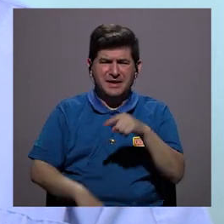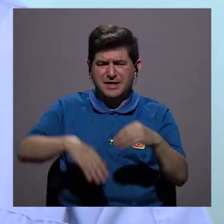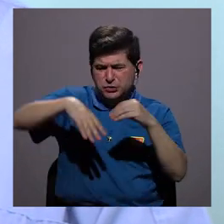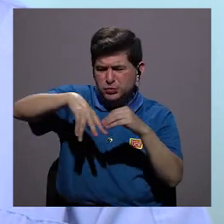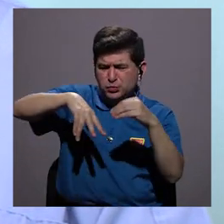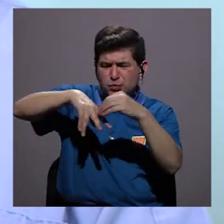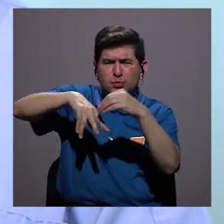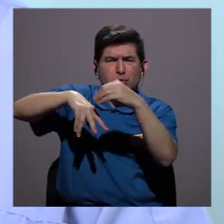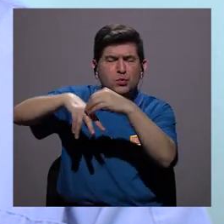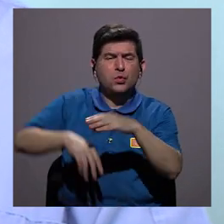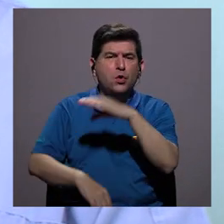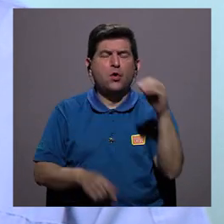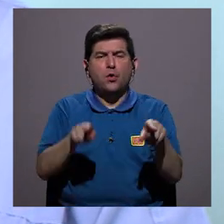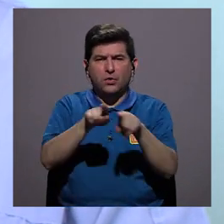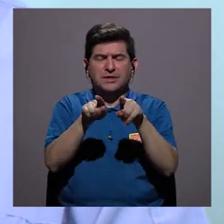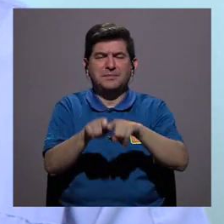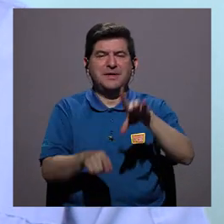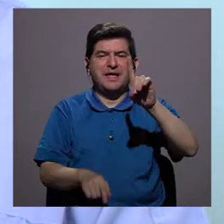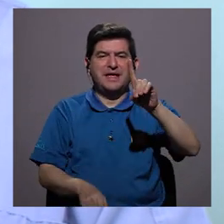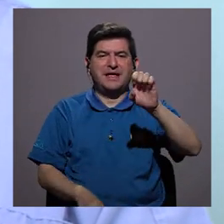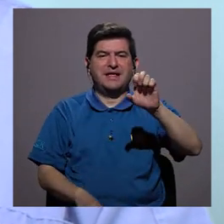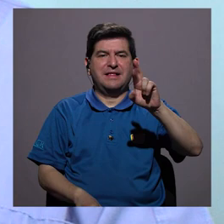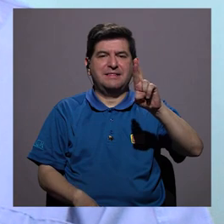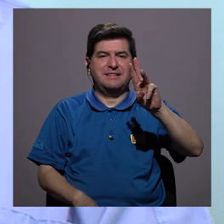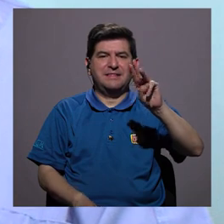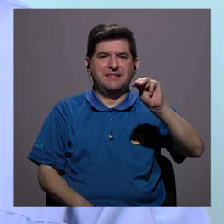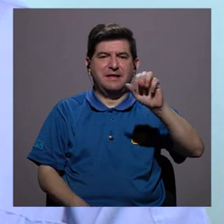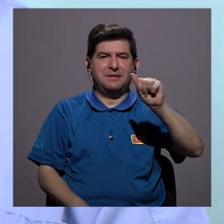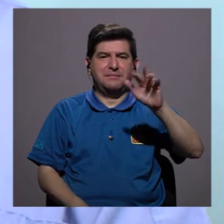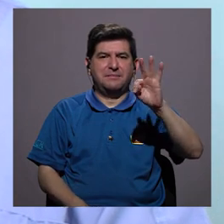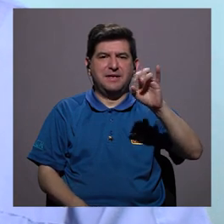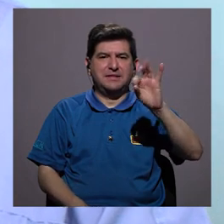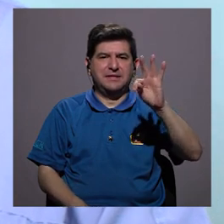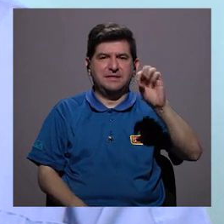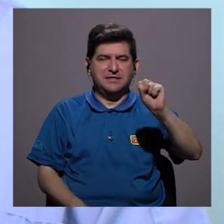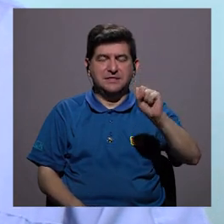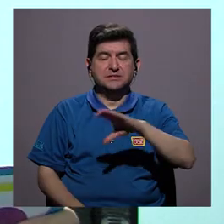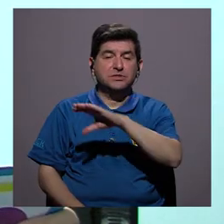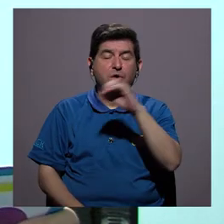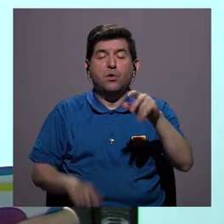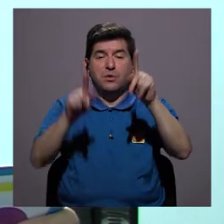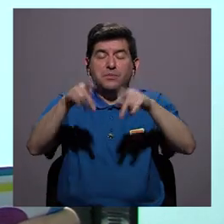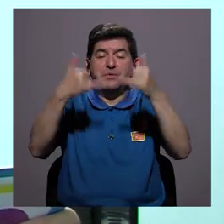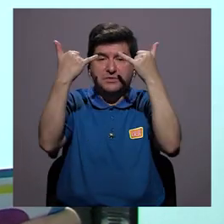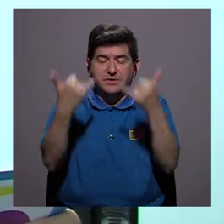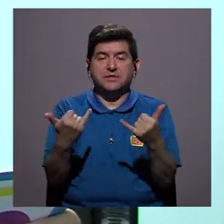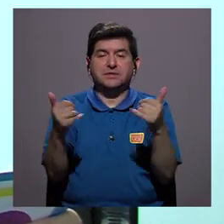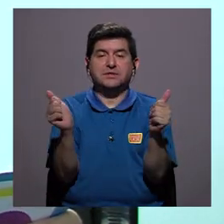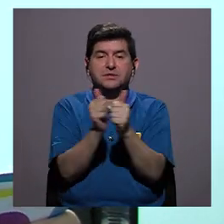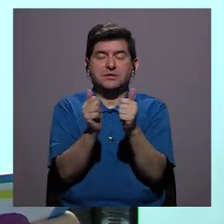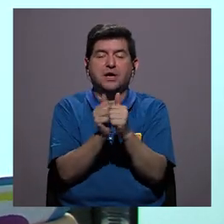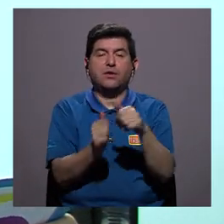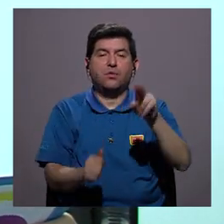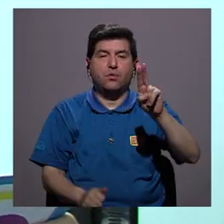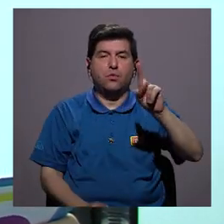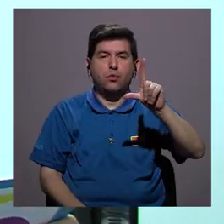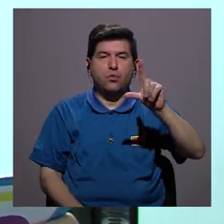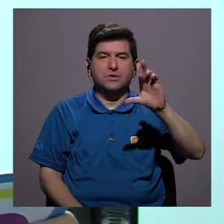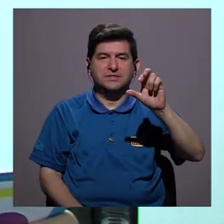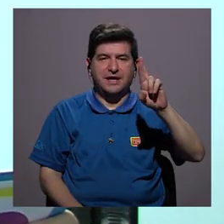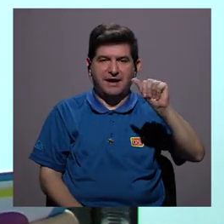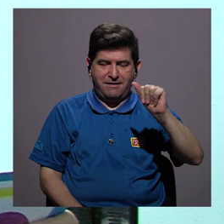se les está produciendo dermatitis en las piernas y otras que llegan ya con las úlceras en las piernas. Doctor,